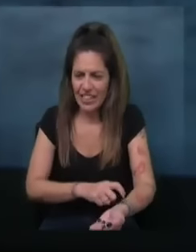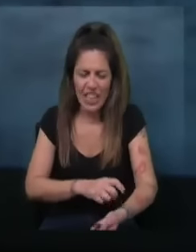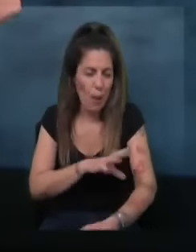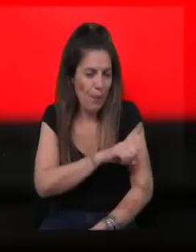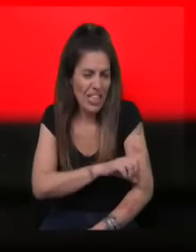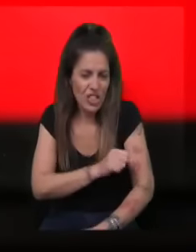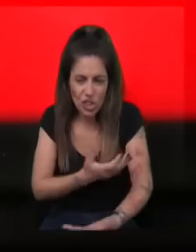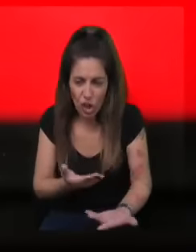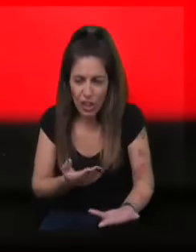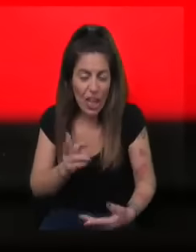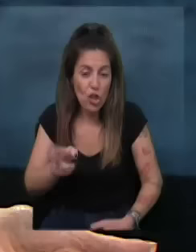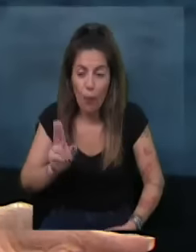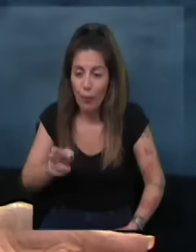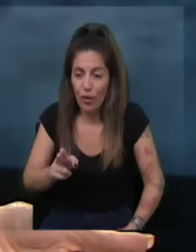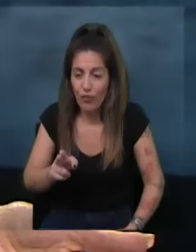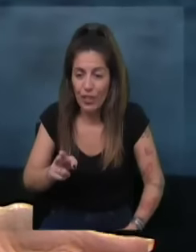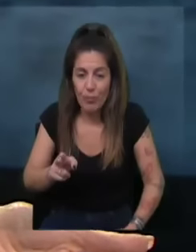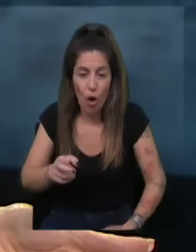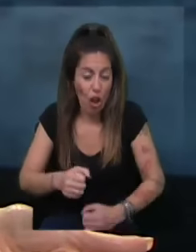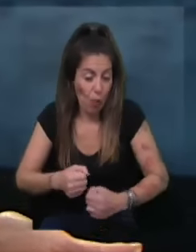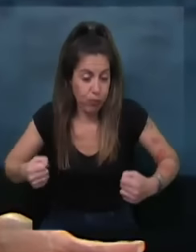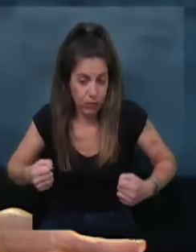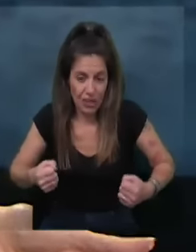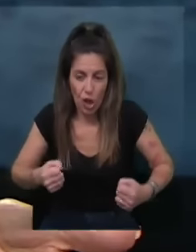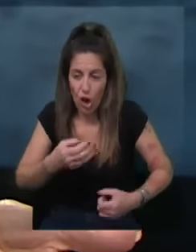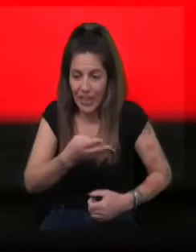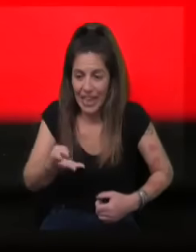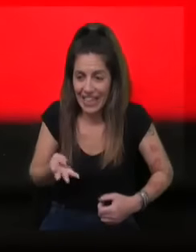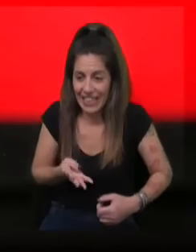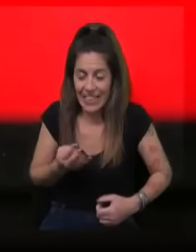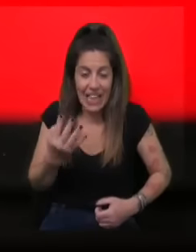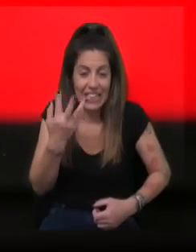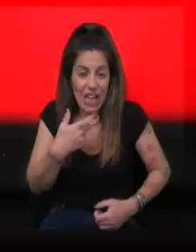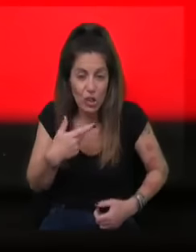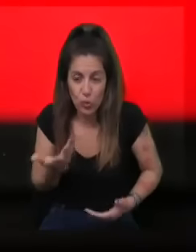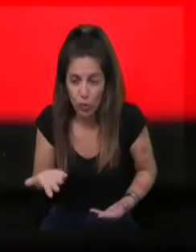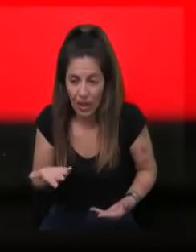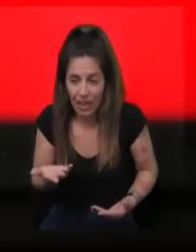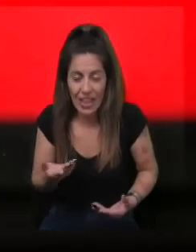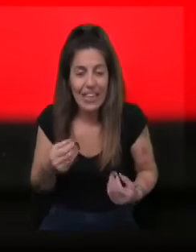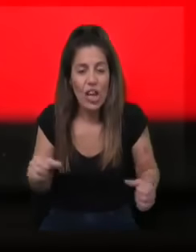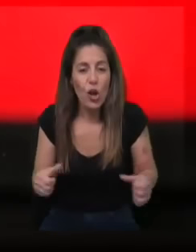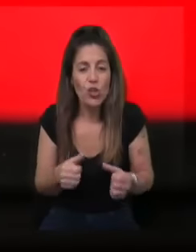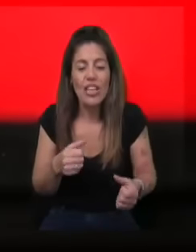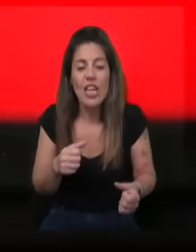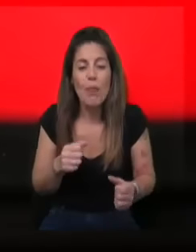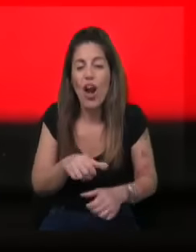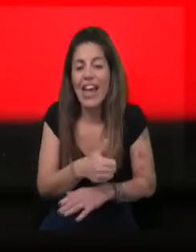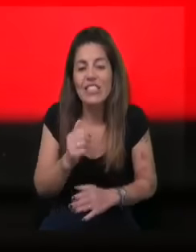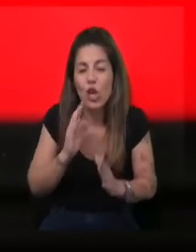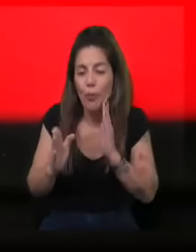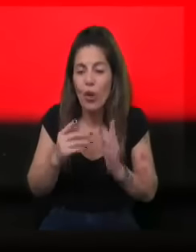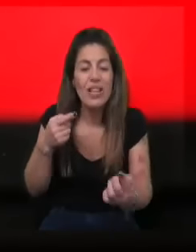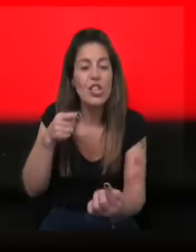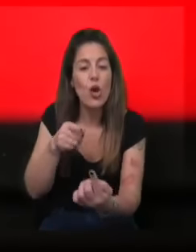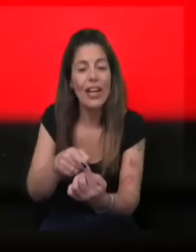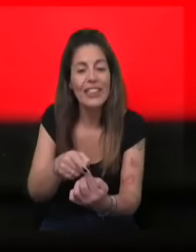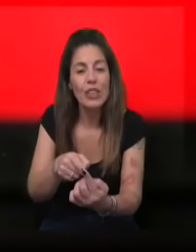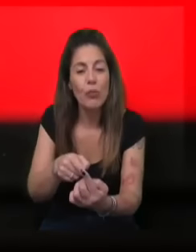consideraríamos no prohibimos la obesidad ni la harina ni el az qué consideraríamos éxito terapéutico en estas cosas Cuál es el objetivo al final del